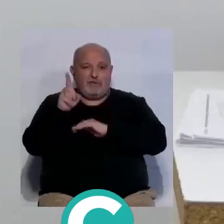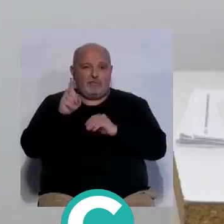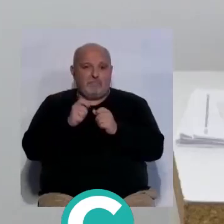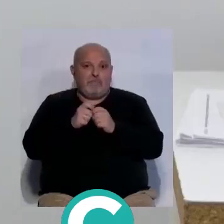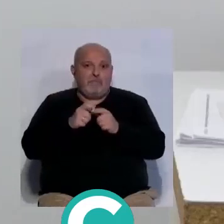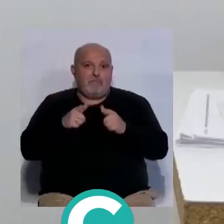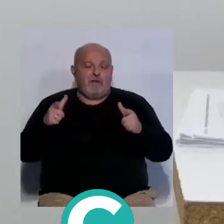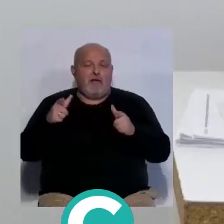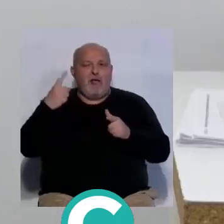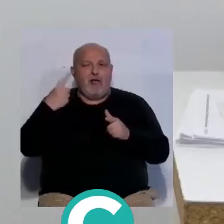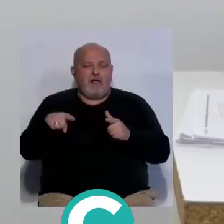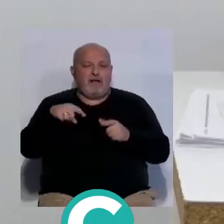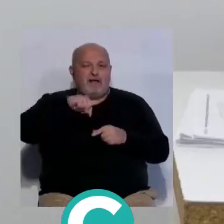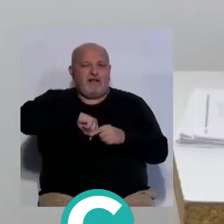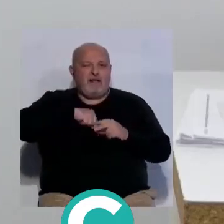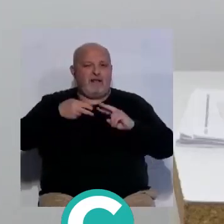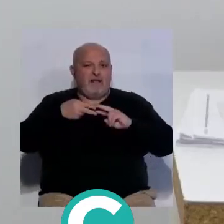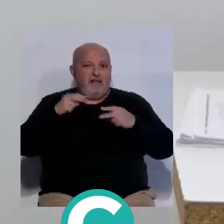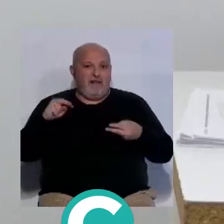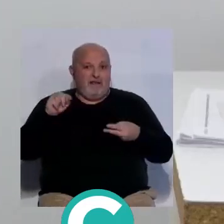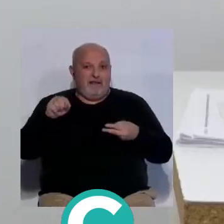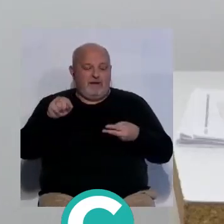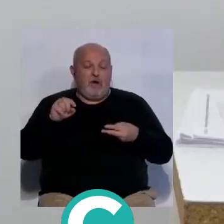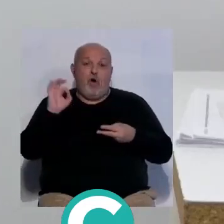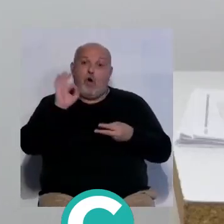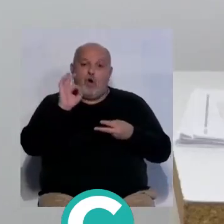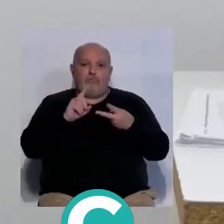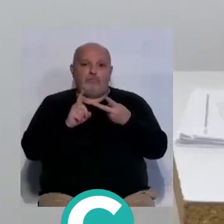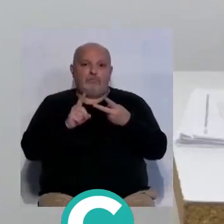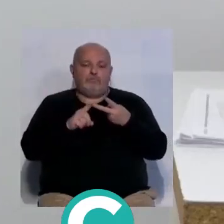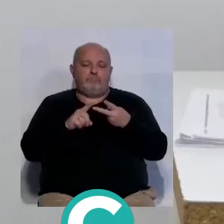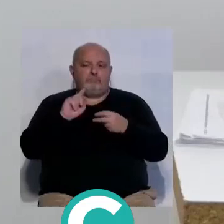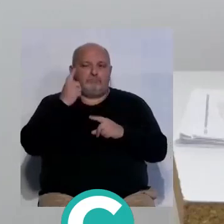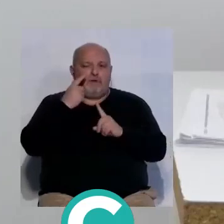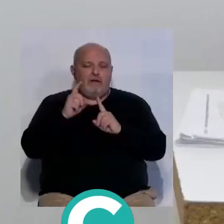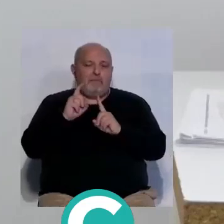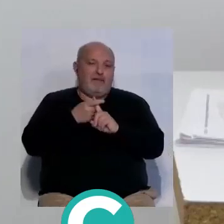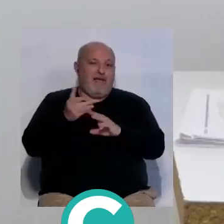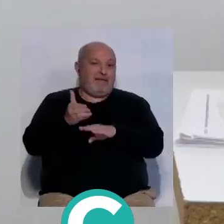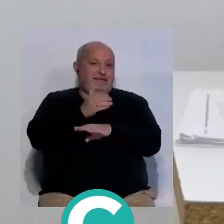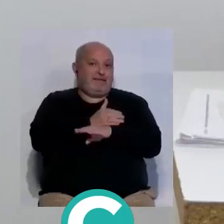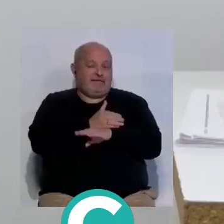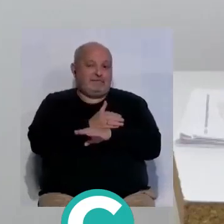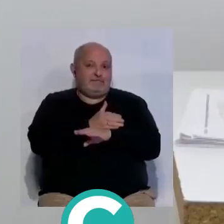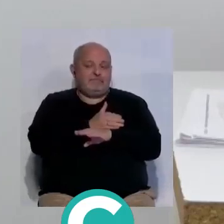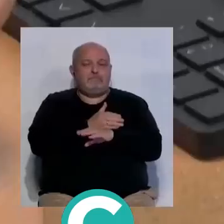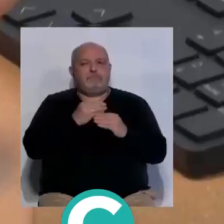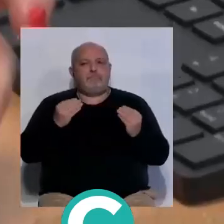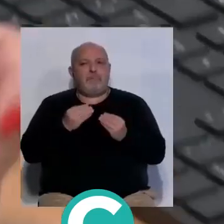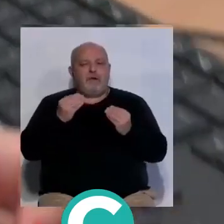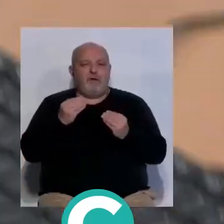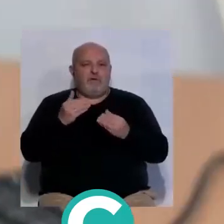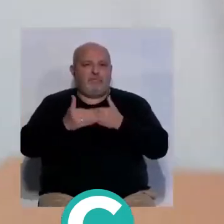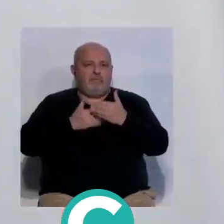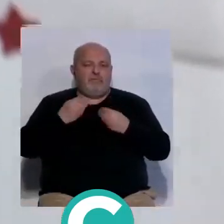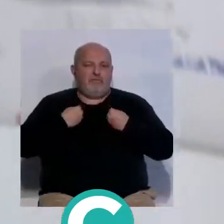en personas que tengan estos genes de susceptibilidad o bien detectarlos de forma lo más precoz posible, lo cual va a hacer que tengan un mejor pronóstico y una